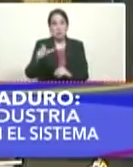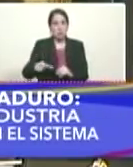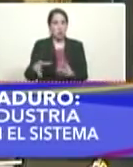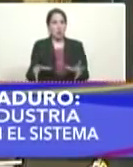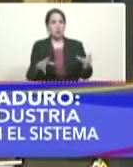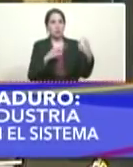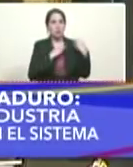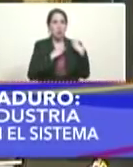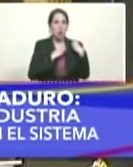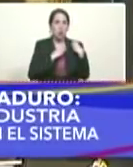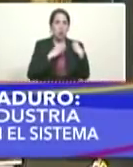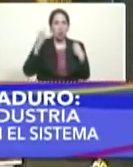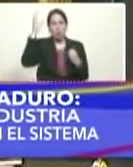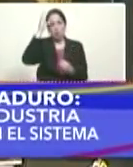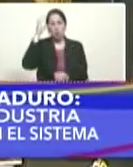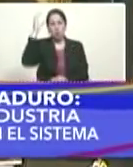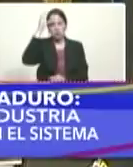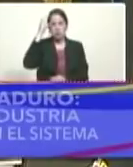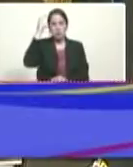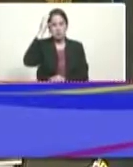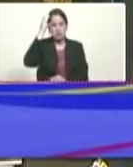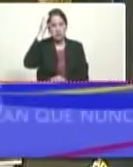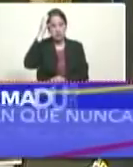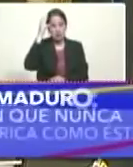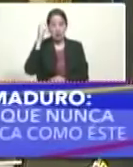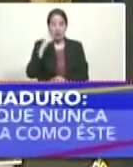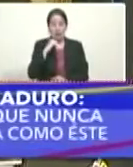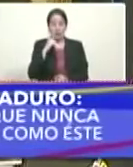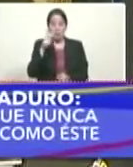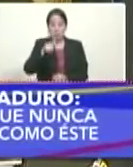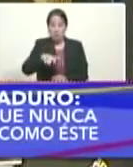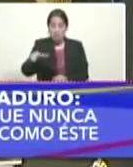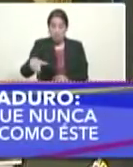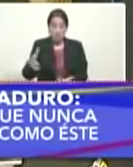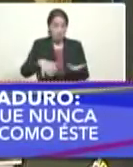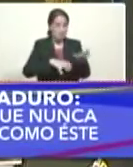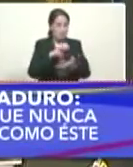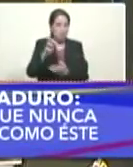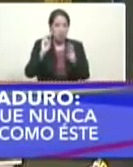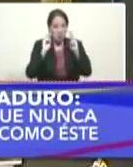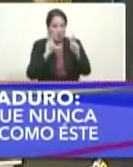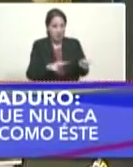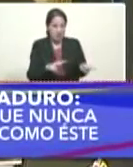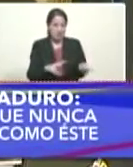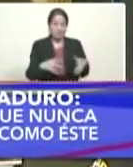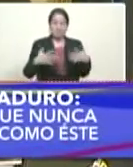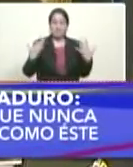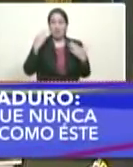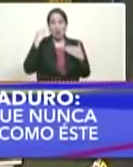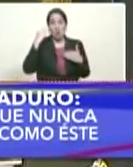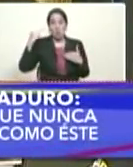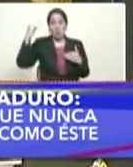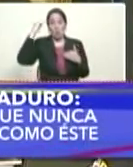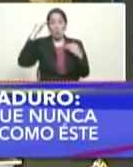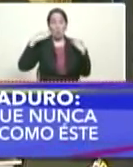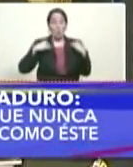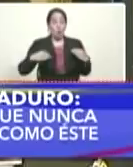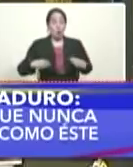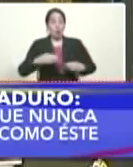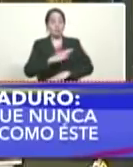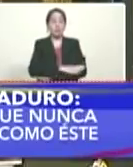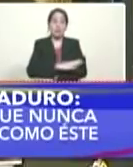con conciencia a mal tiempo buena cara al mal tiempo buena moral buena actitud